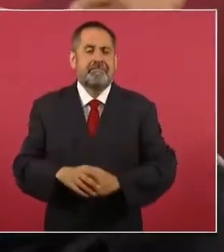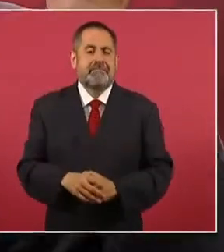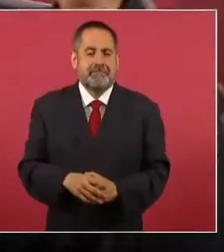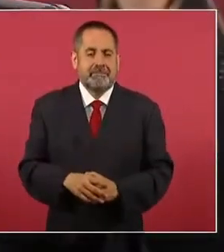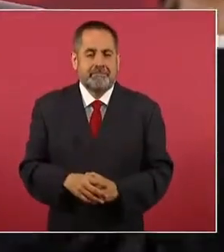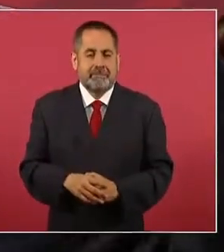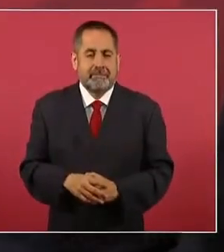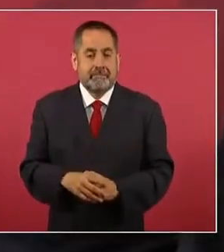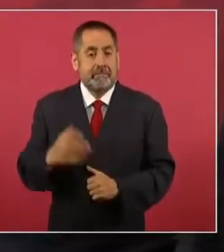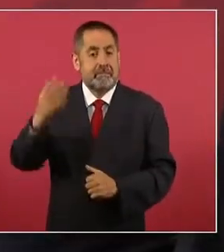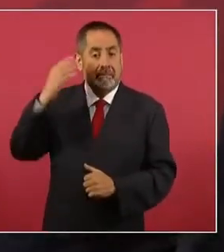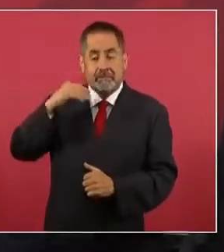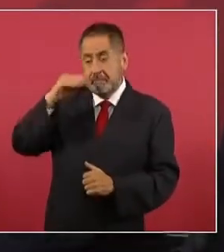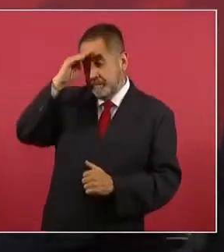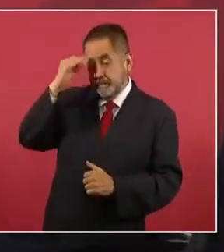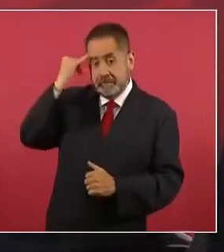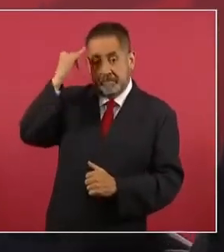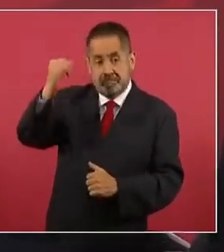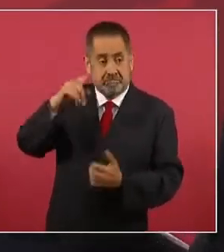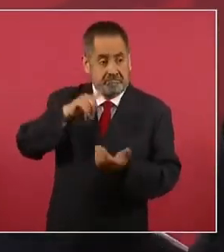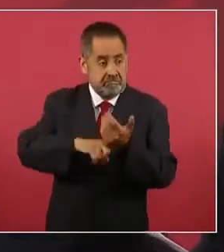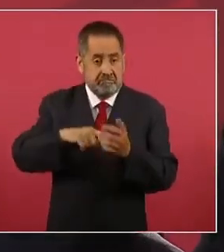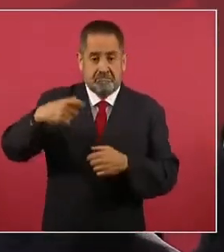en donde lo más importante era lo material,